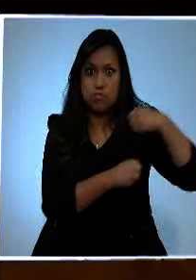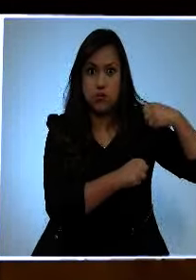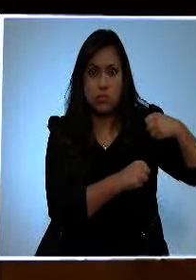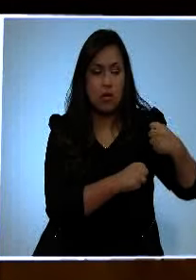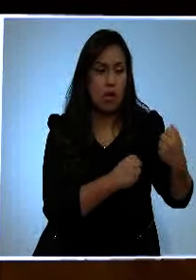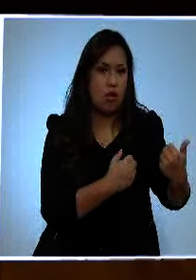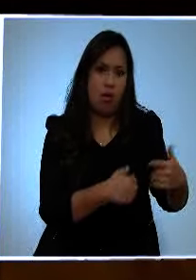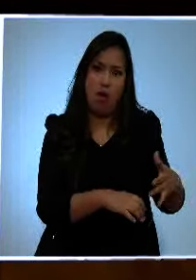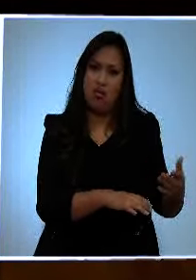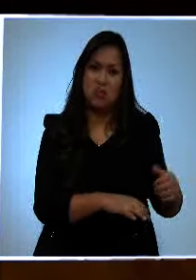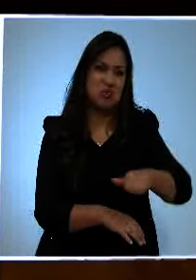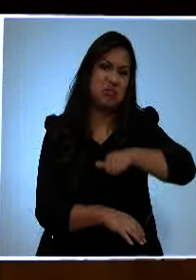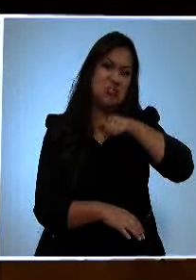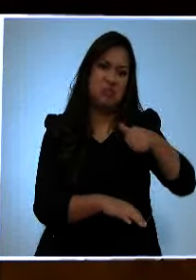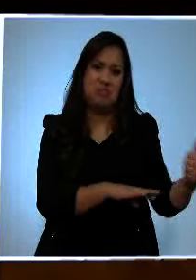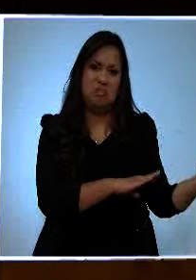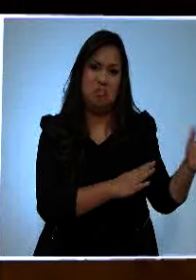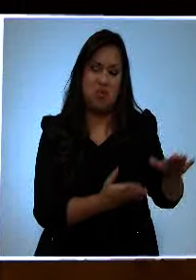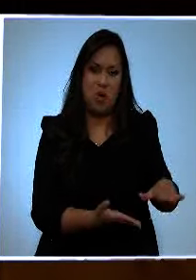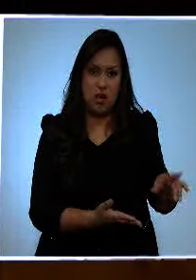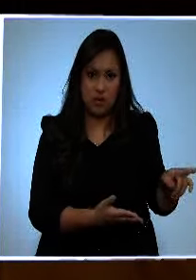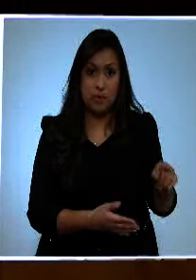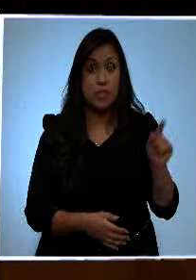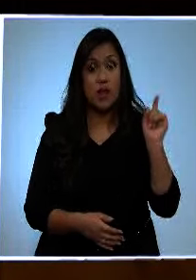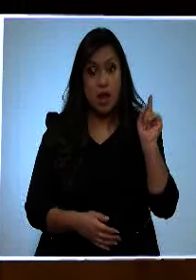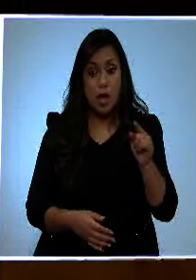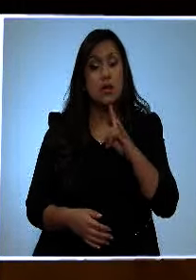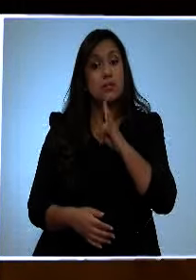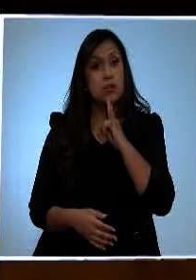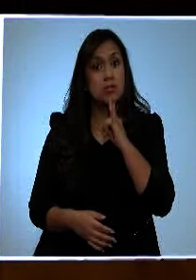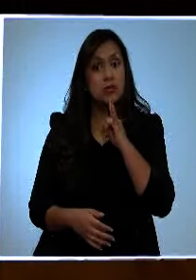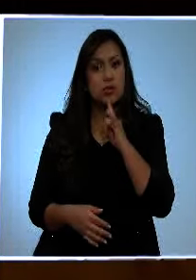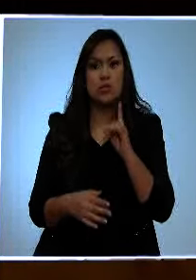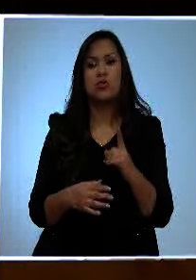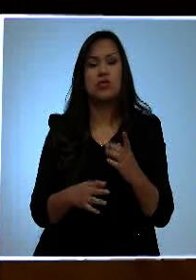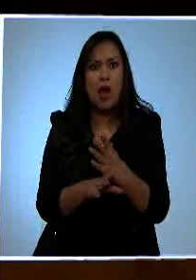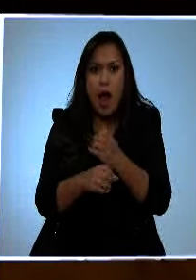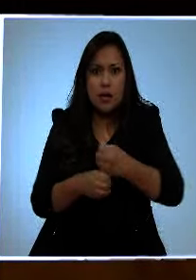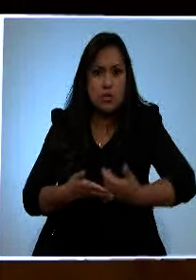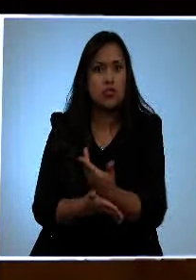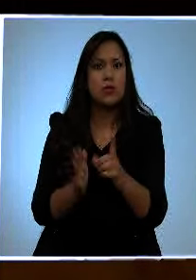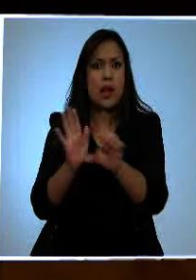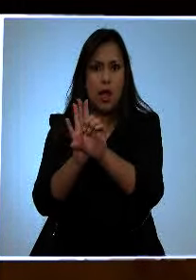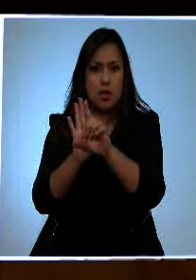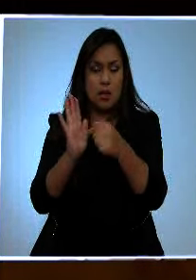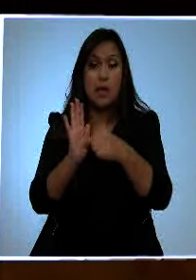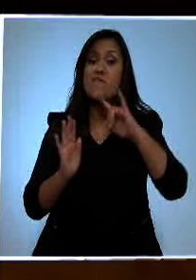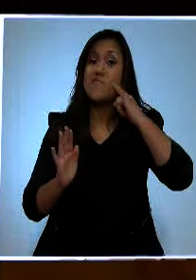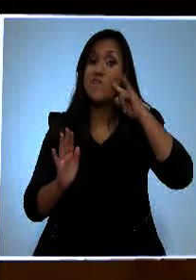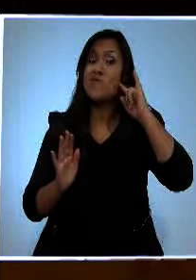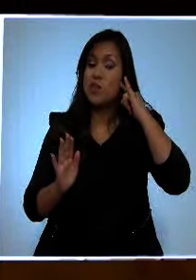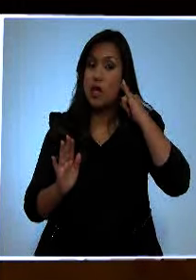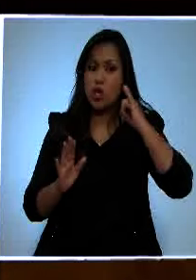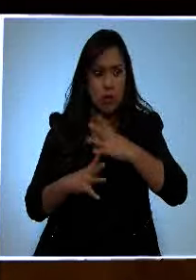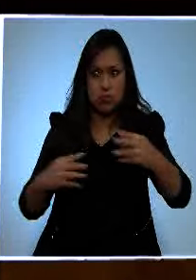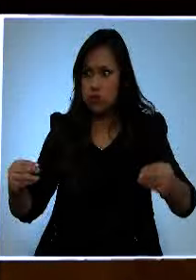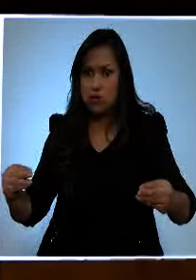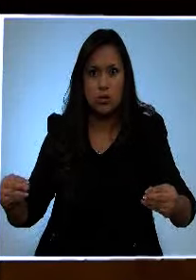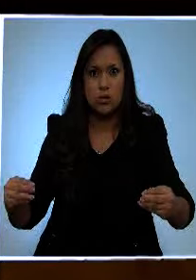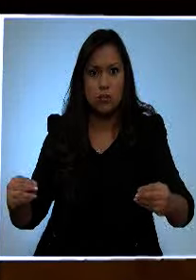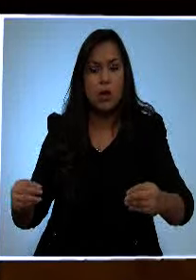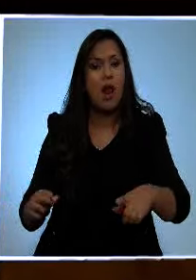lamentable Estados Unidos a través de una ley decreta que cuando un niño desaparece todo canal